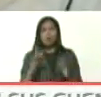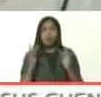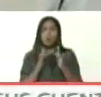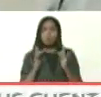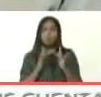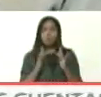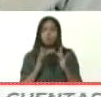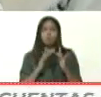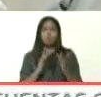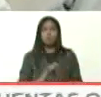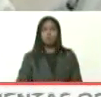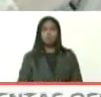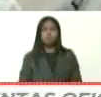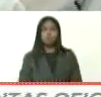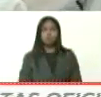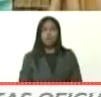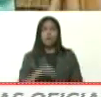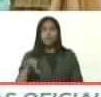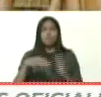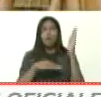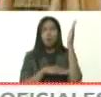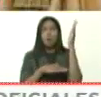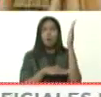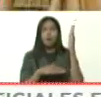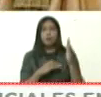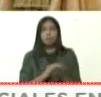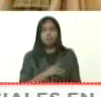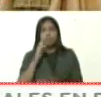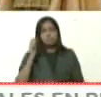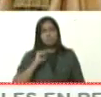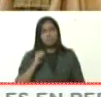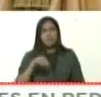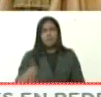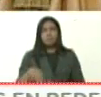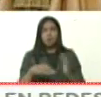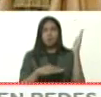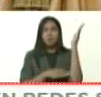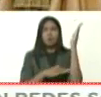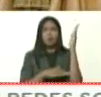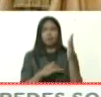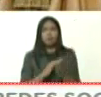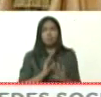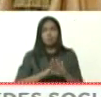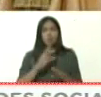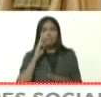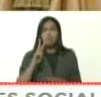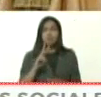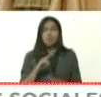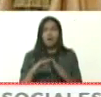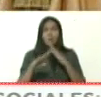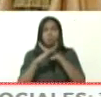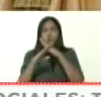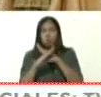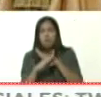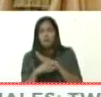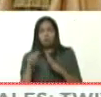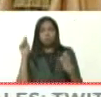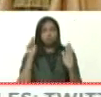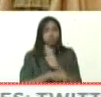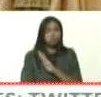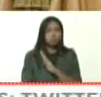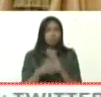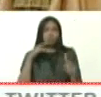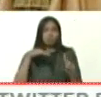pase al Estado Lara. Sí, al Estado Lara. Porque miren, con bloqueo, con sanciones,